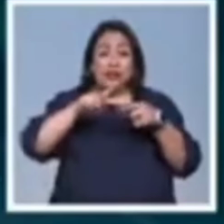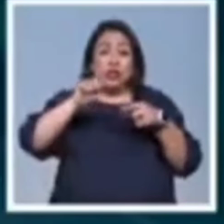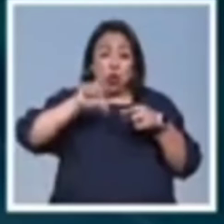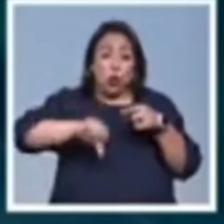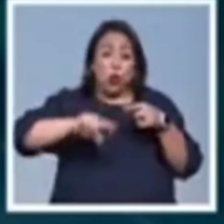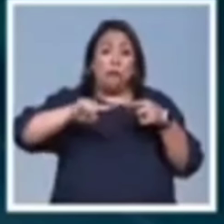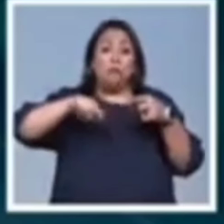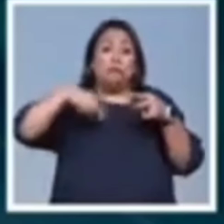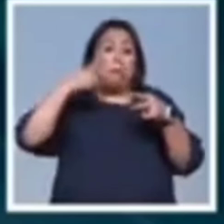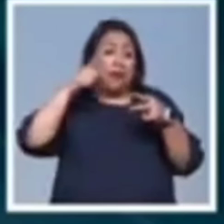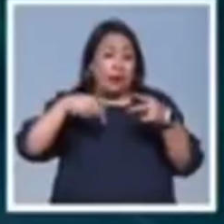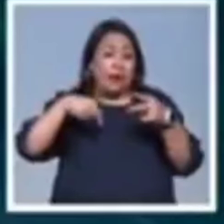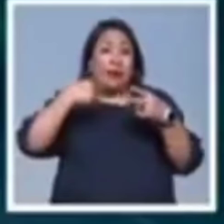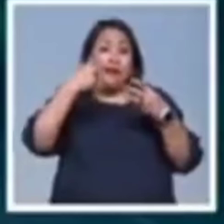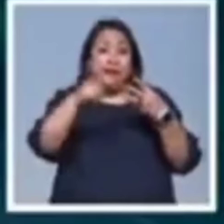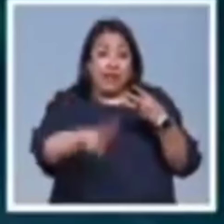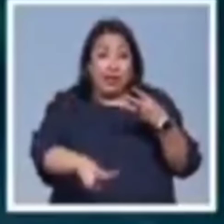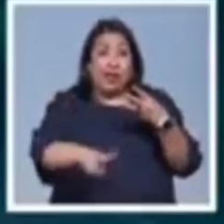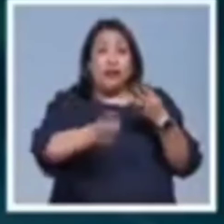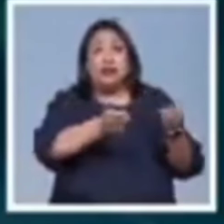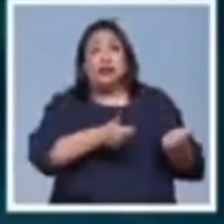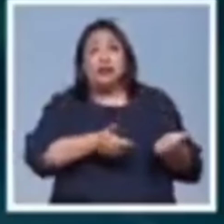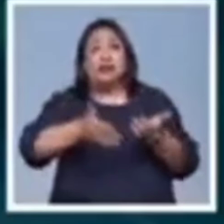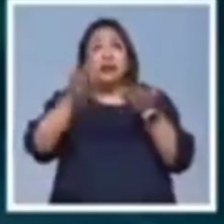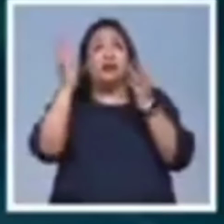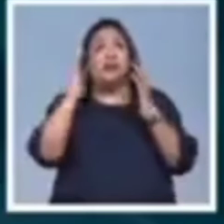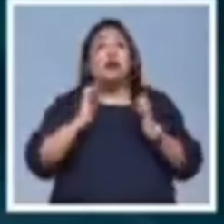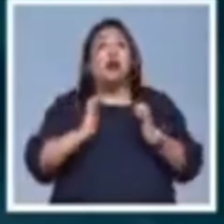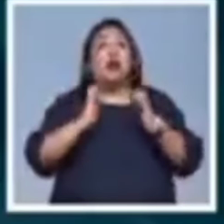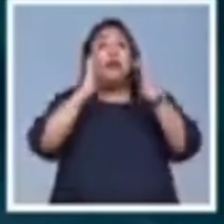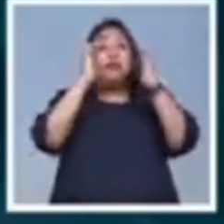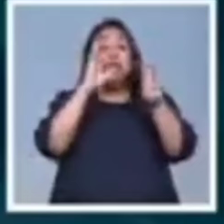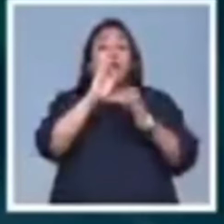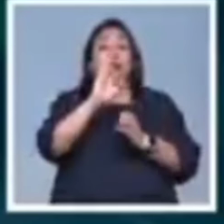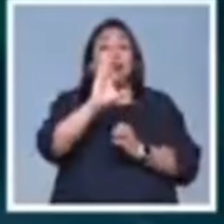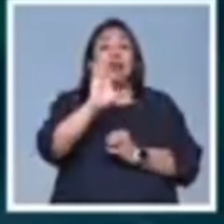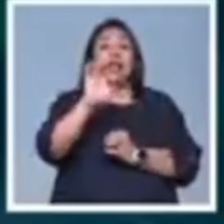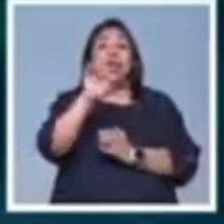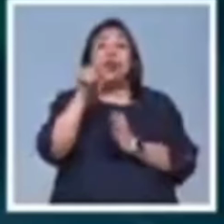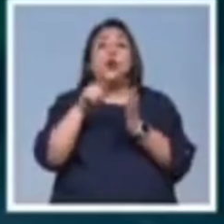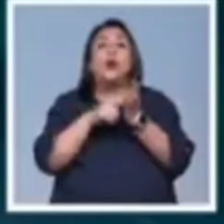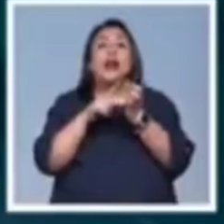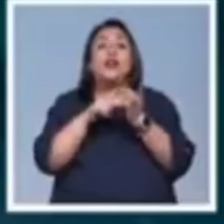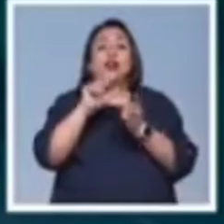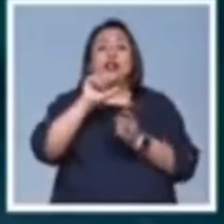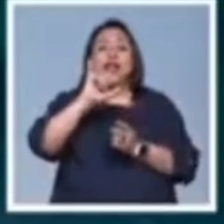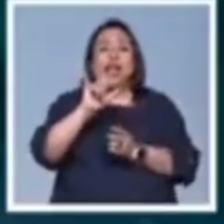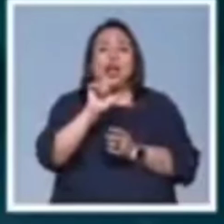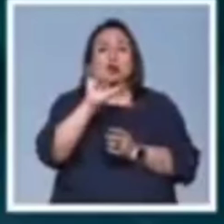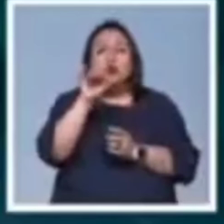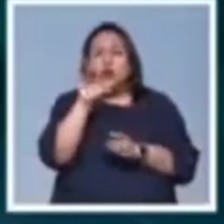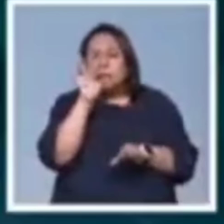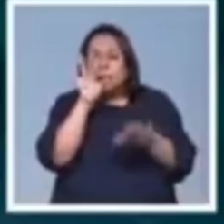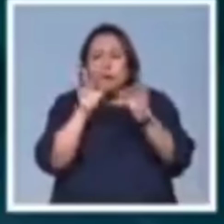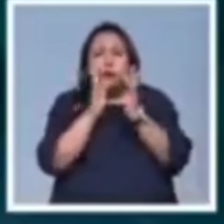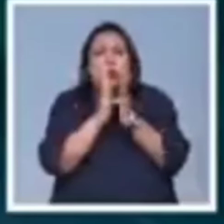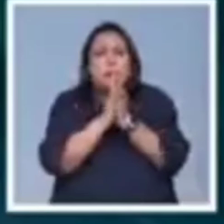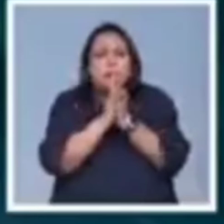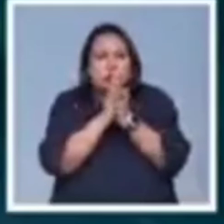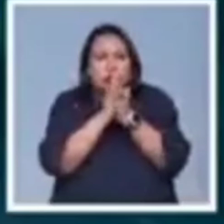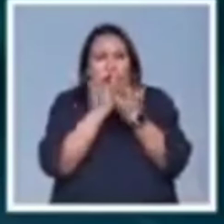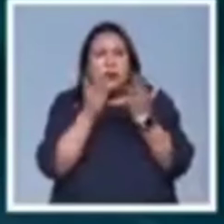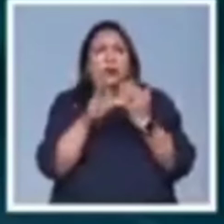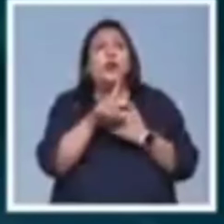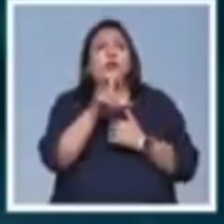hoy, mañana y el viernes, lo llevamos al edificio del Fondo de Cultura Económica en Picacho, Ajusco, hacemos una selección de los libros